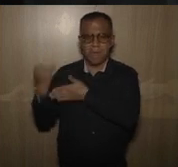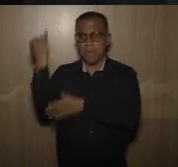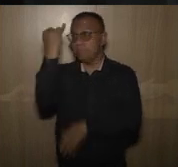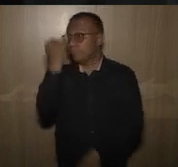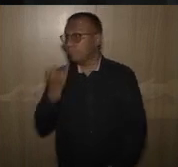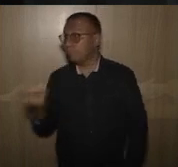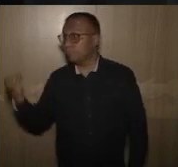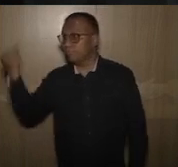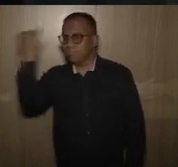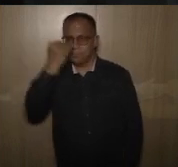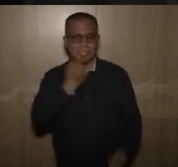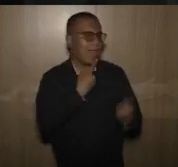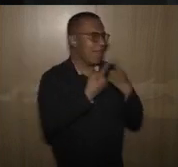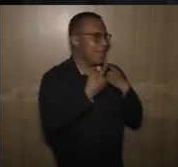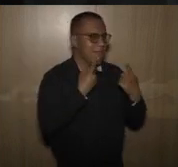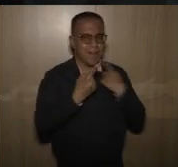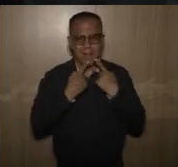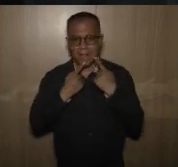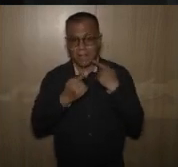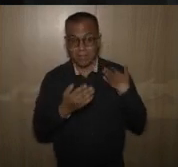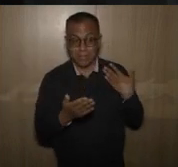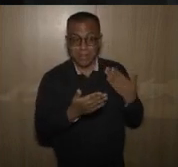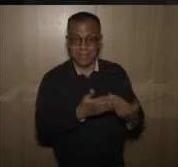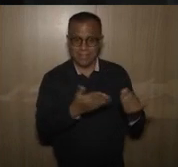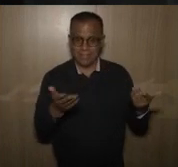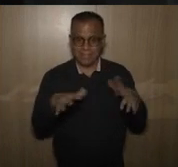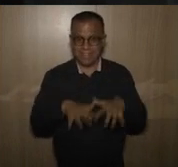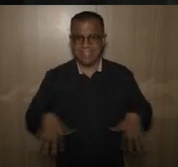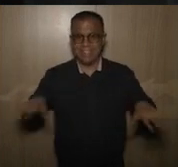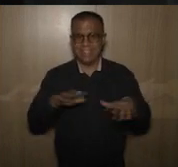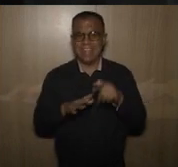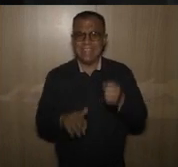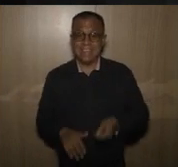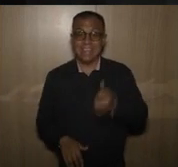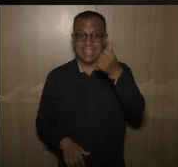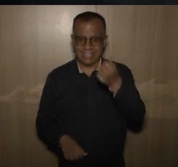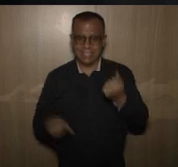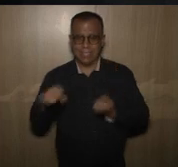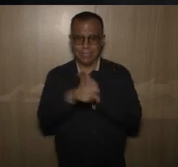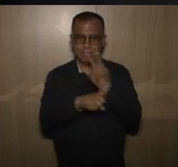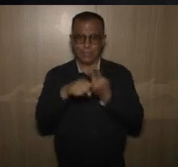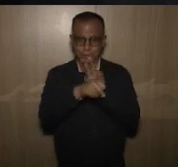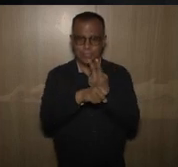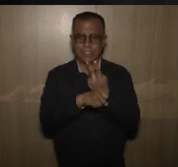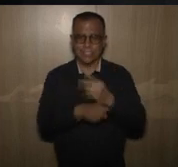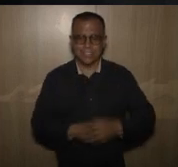plasmó de la conversación que tuvimos durante estas ya casi dos horas.